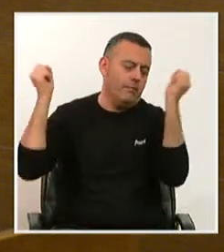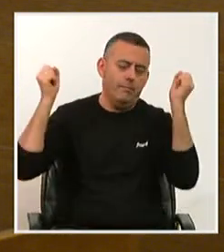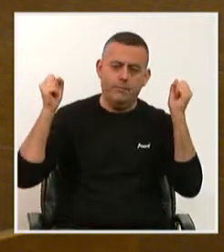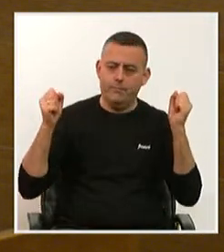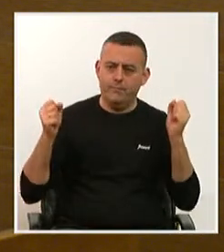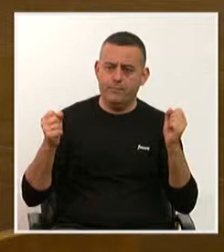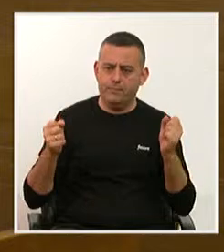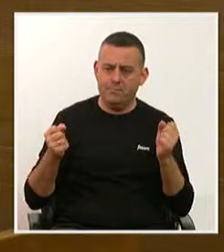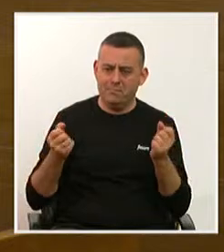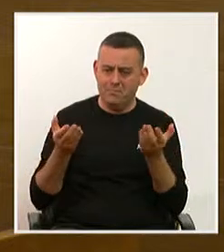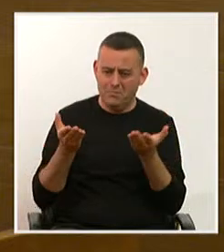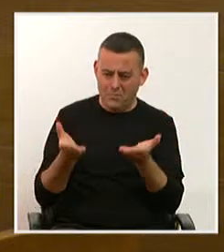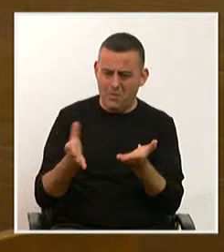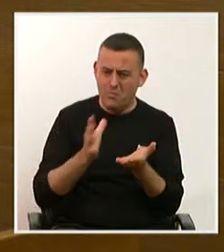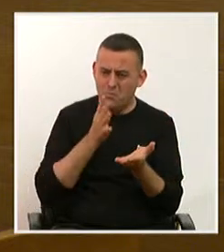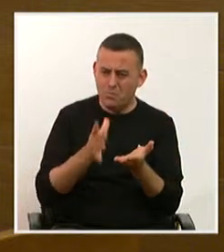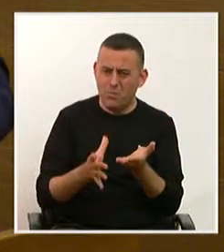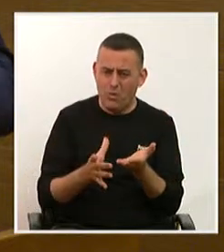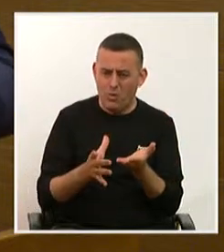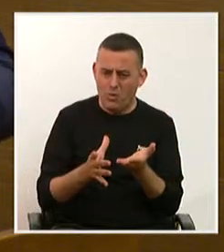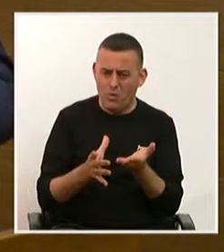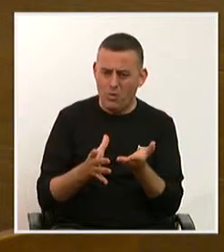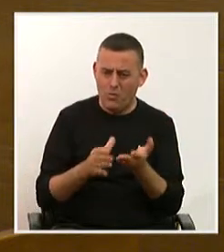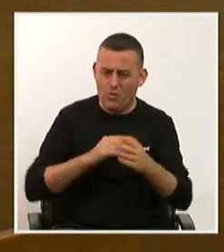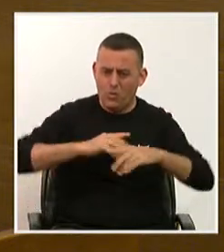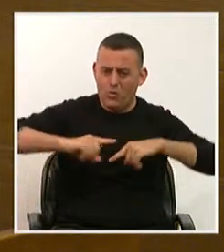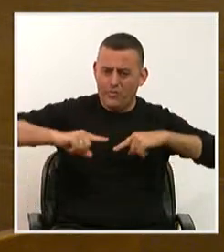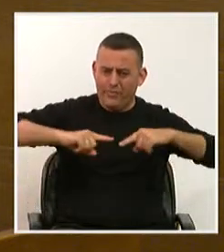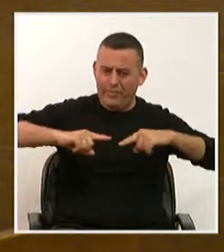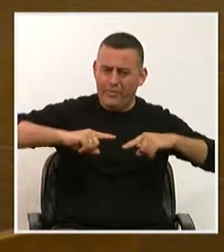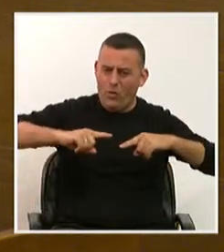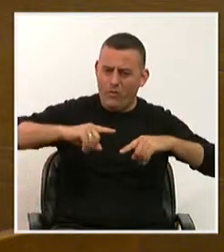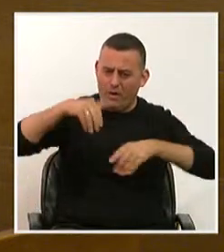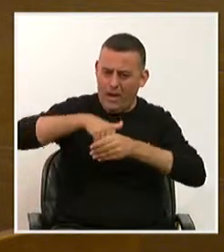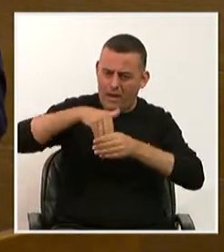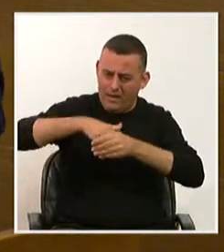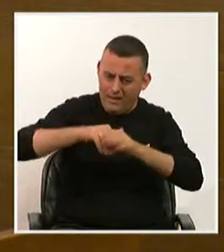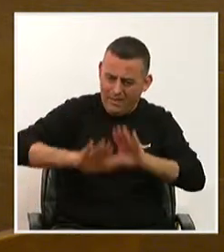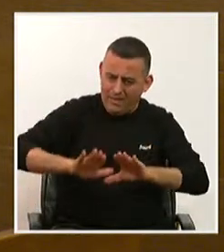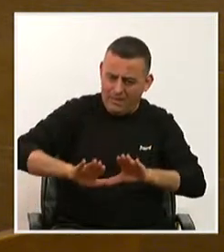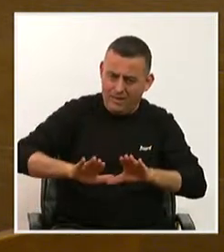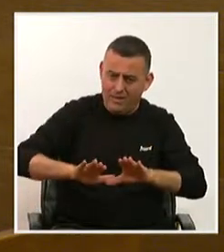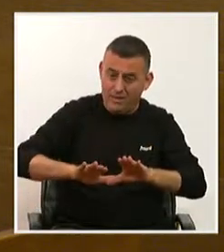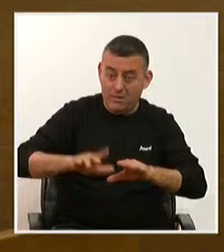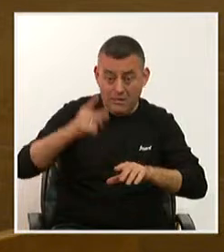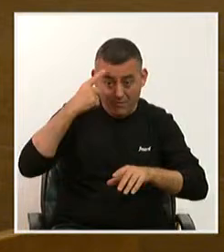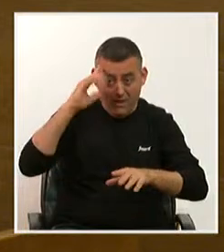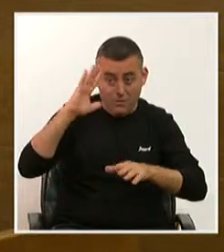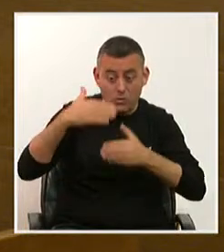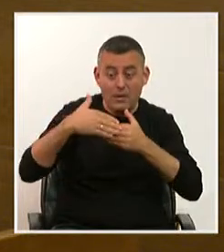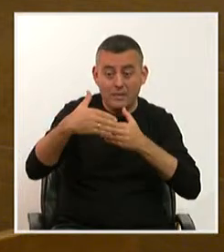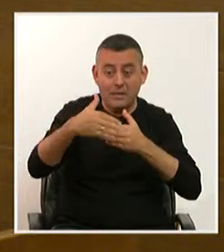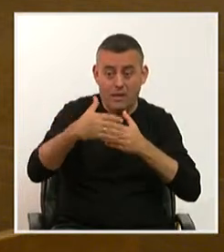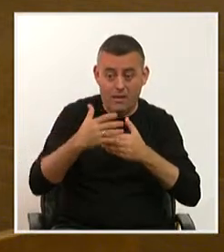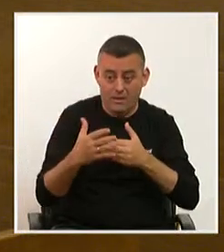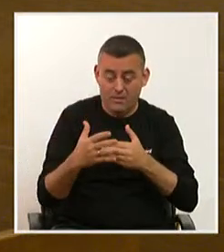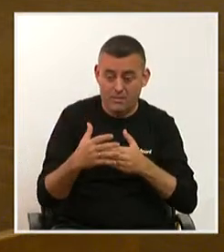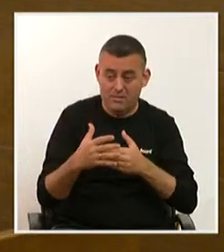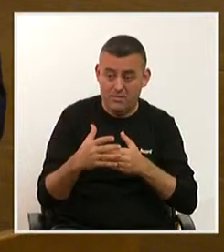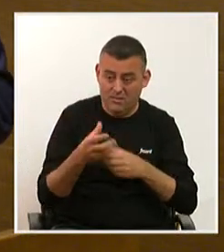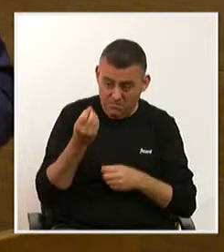manera por una legislatura que ya veremos lo que dura señores Pedro